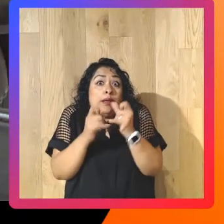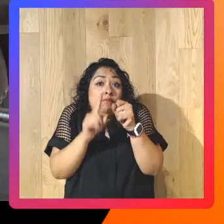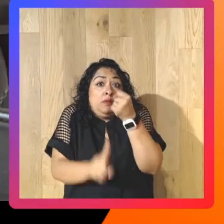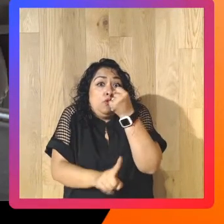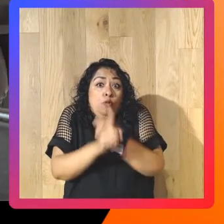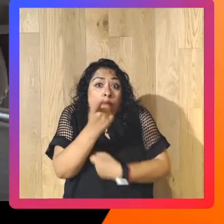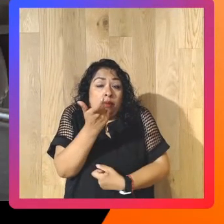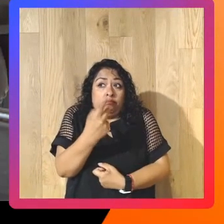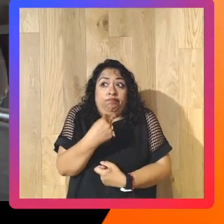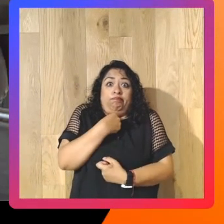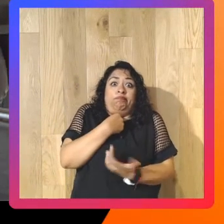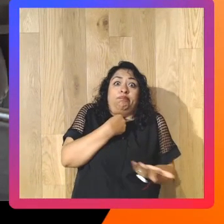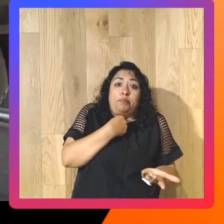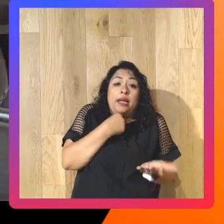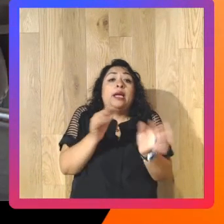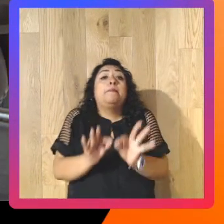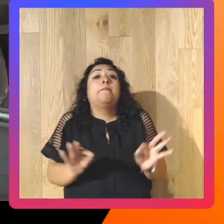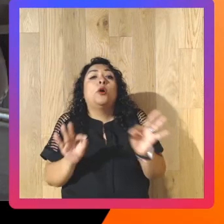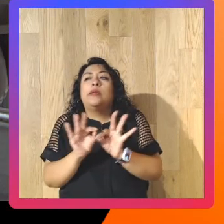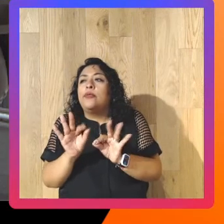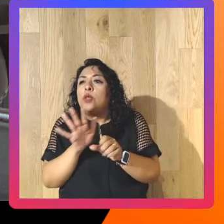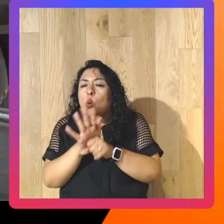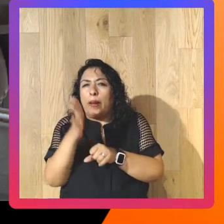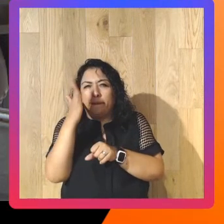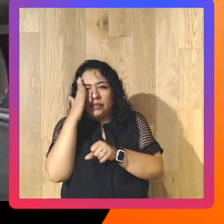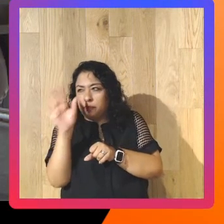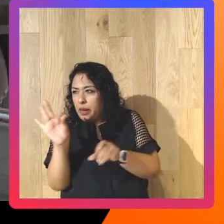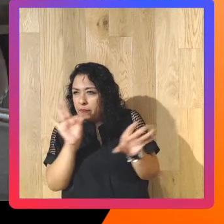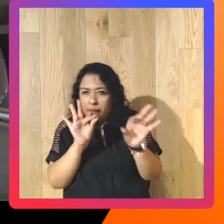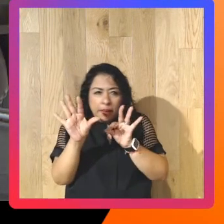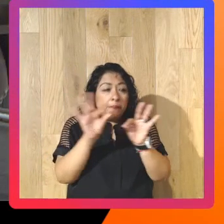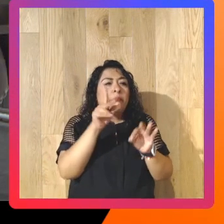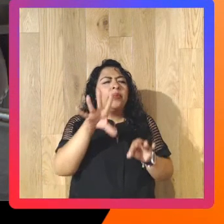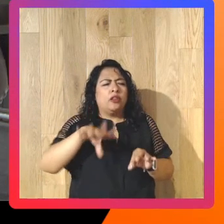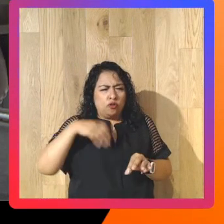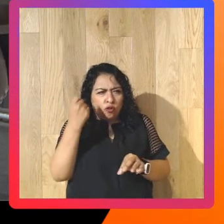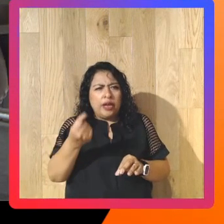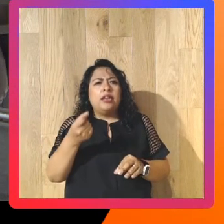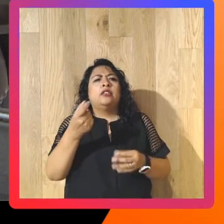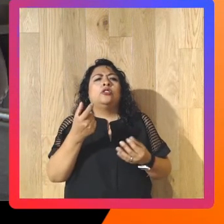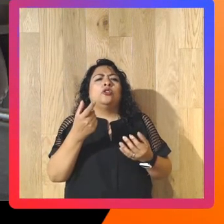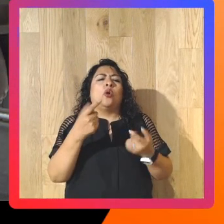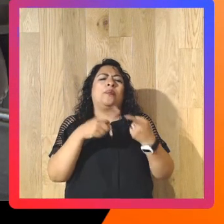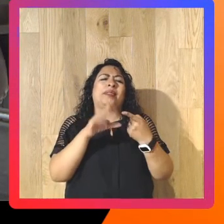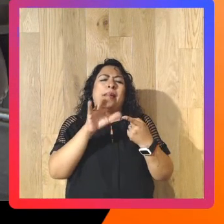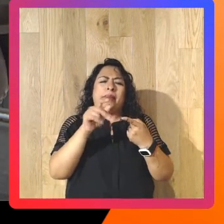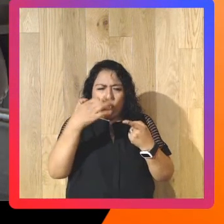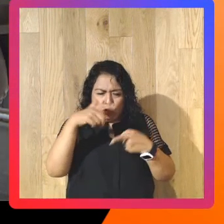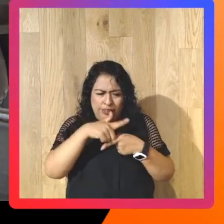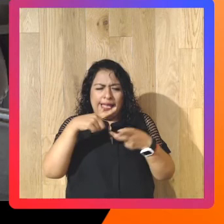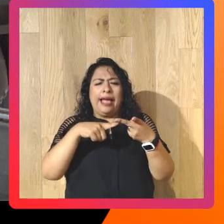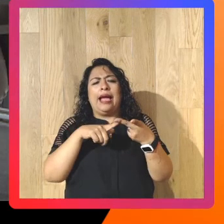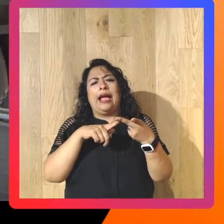situación. Entonces aquí lo importante es priorizar. Traemos muchos esfuerzos de capitalismo social, capitalismo